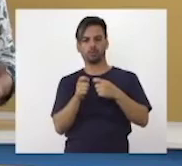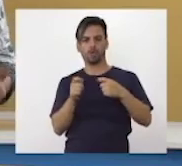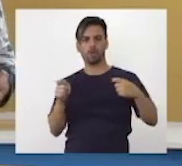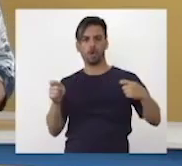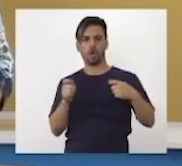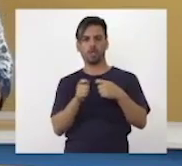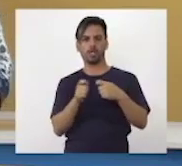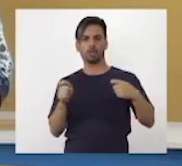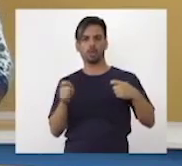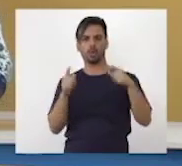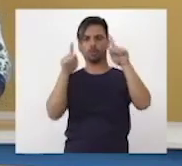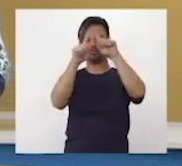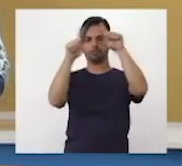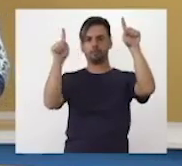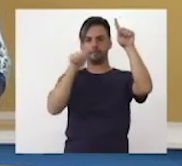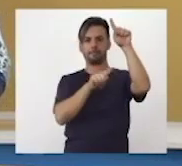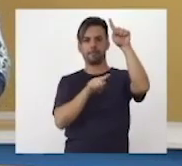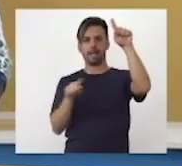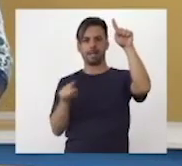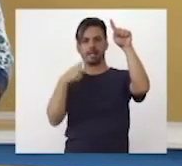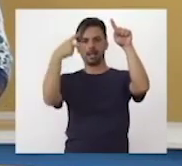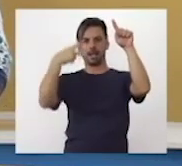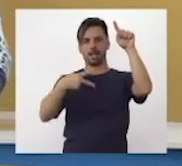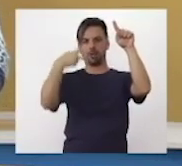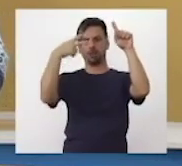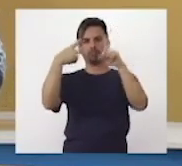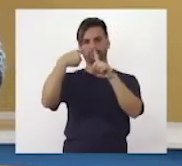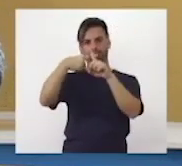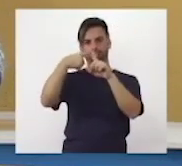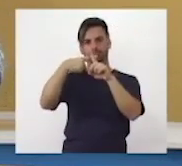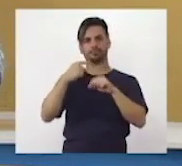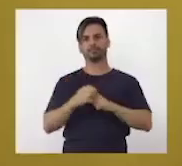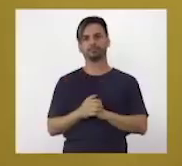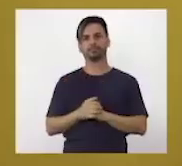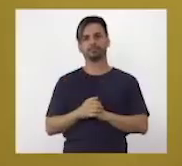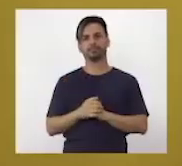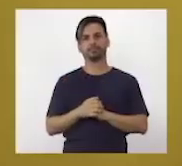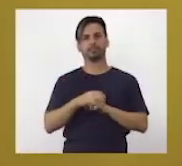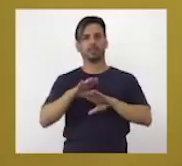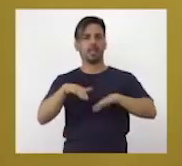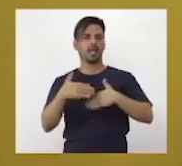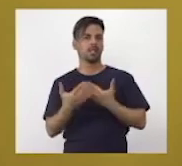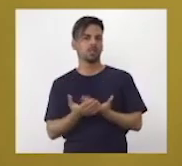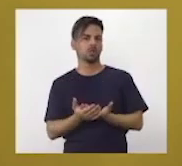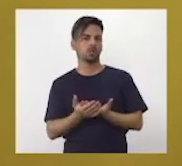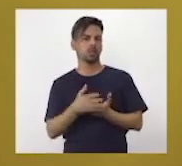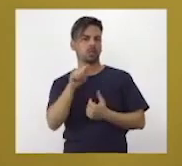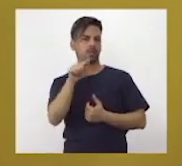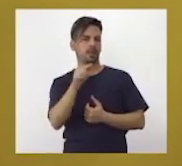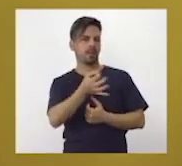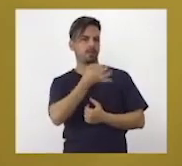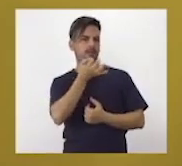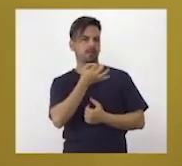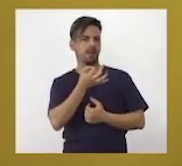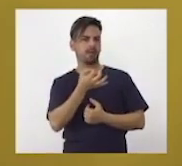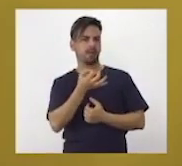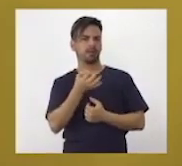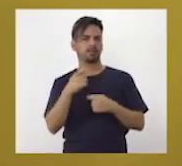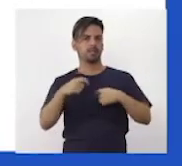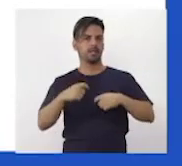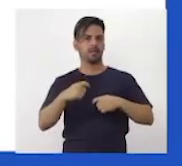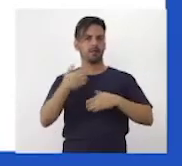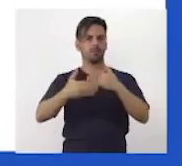Entonces, si vamos a efectuar este cociente, esta división, ¿cómo nos